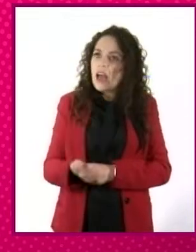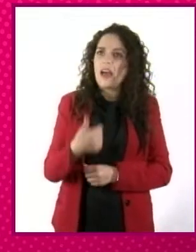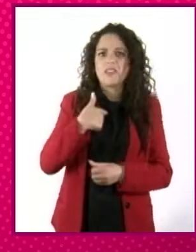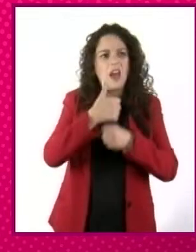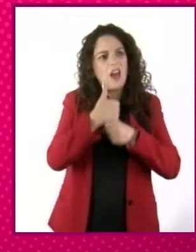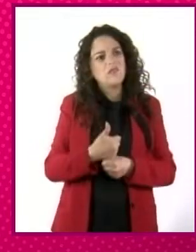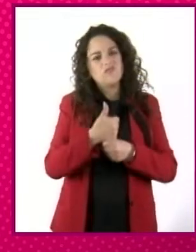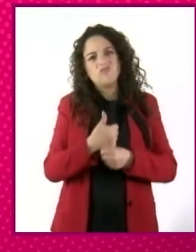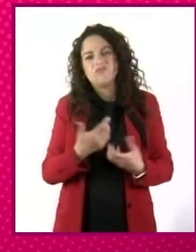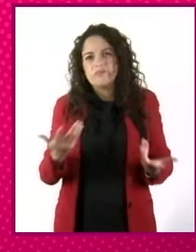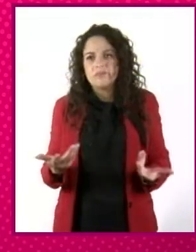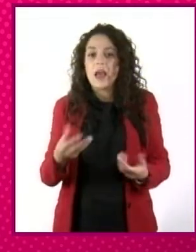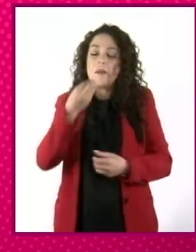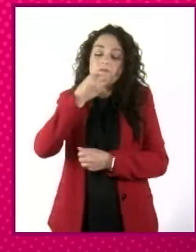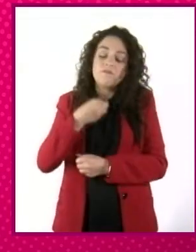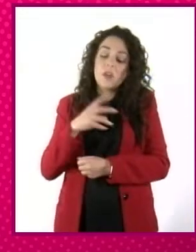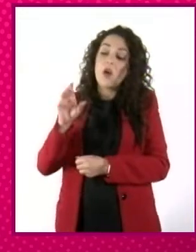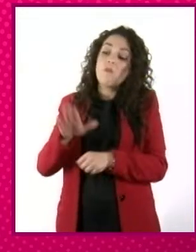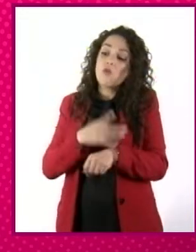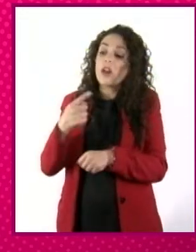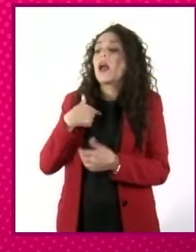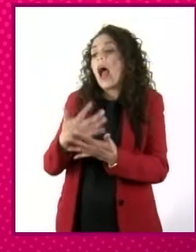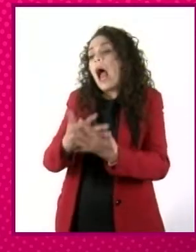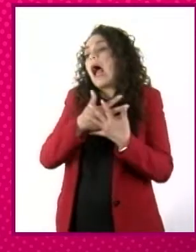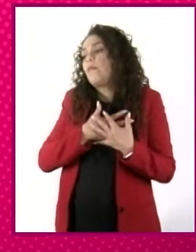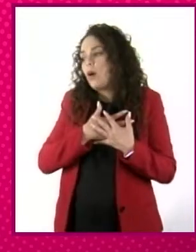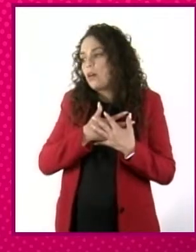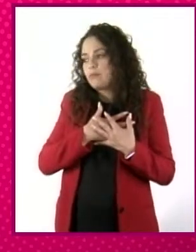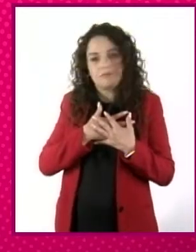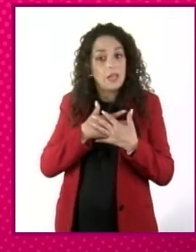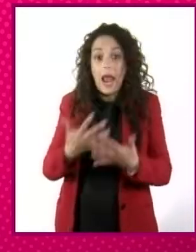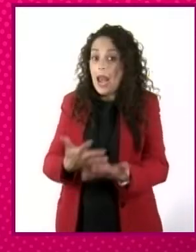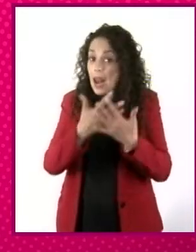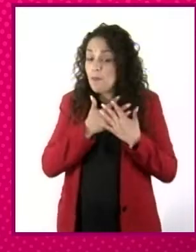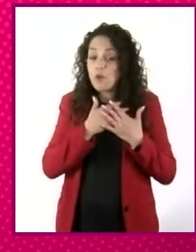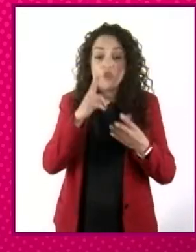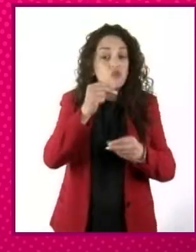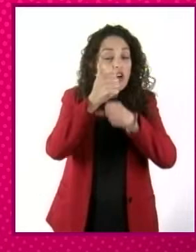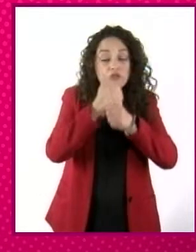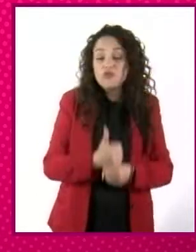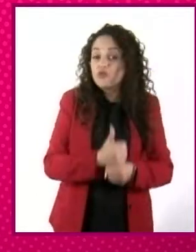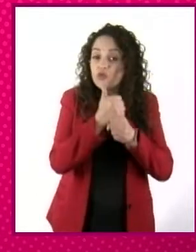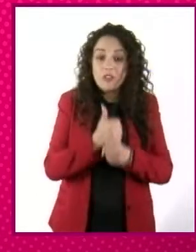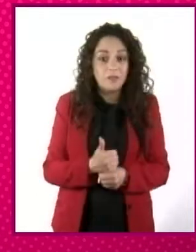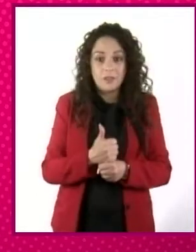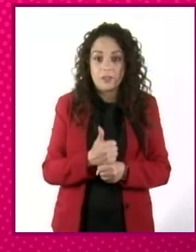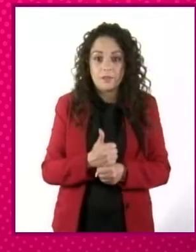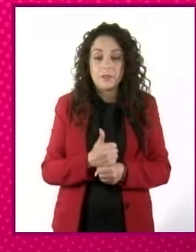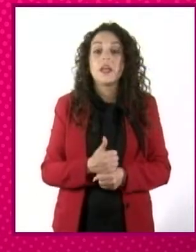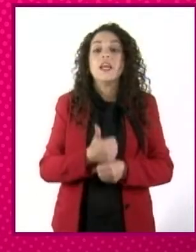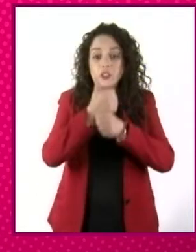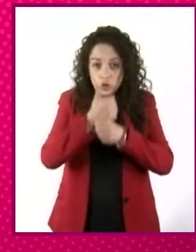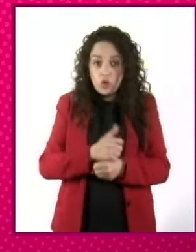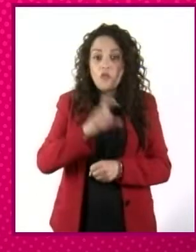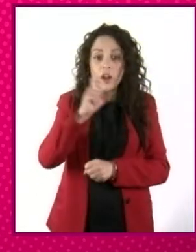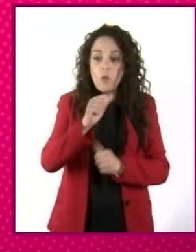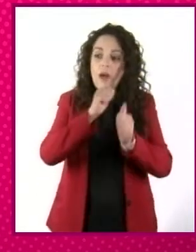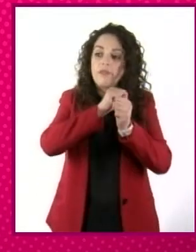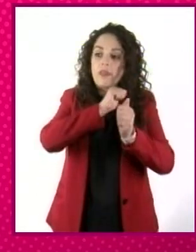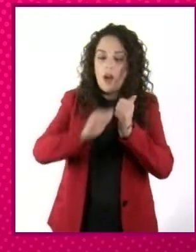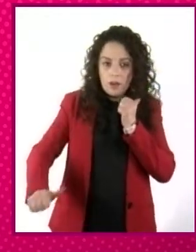amor. El amor no te hace sufrir. Uno sufre cuando se rompe un vínculo, cuando hay desamor,